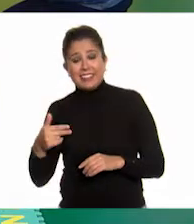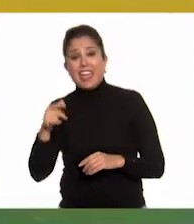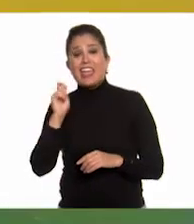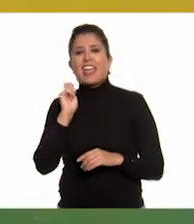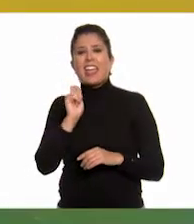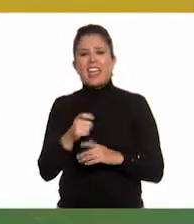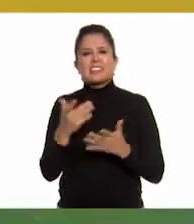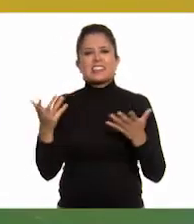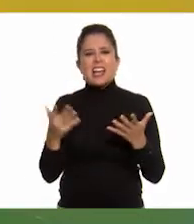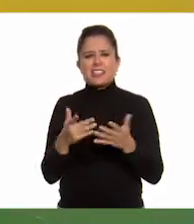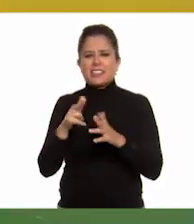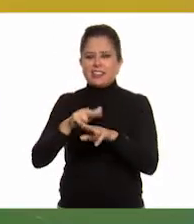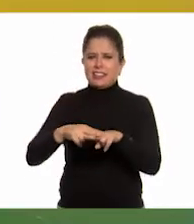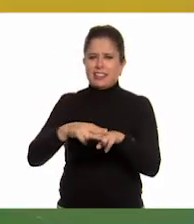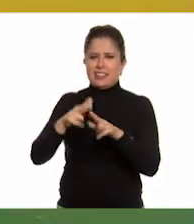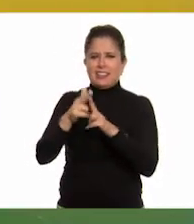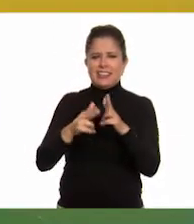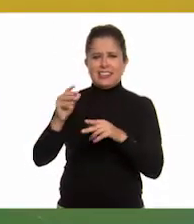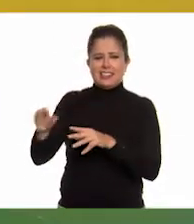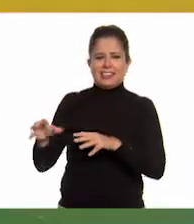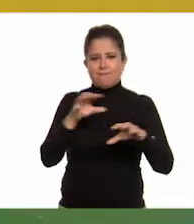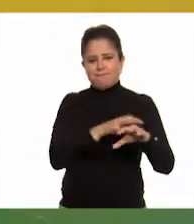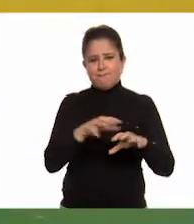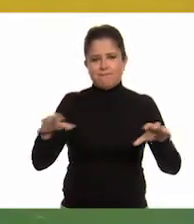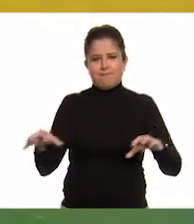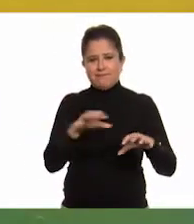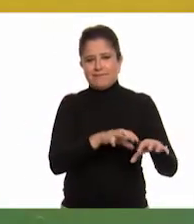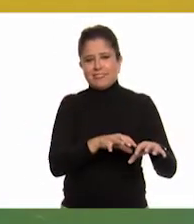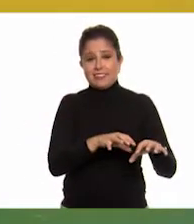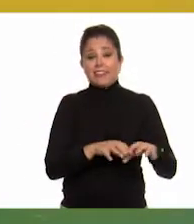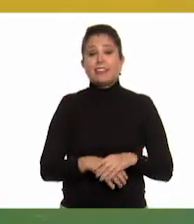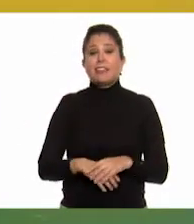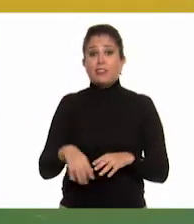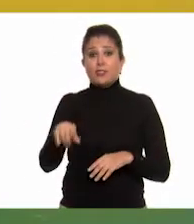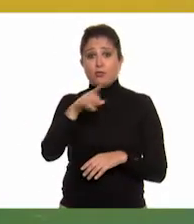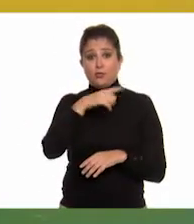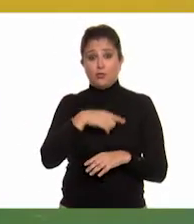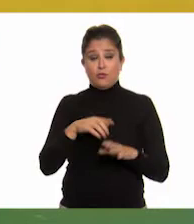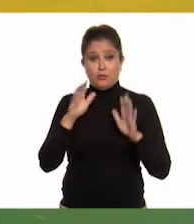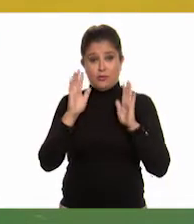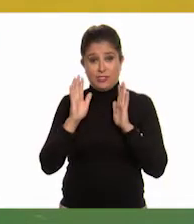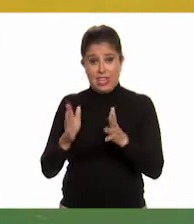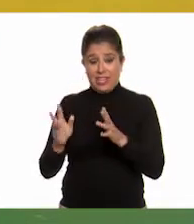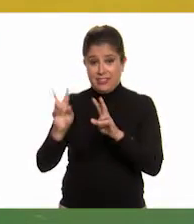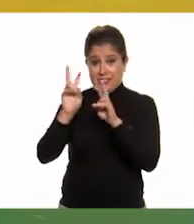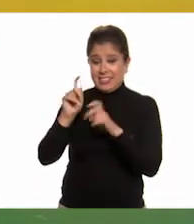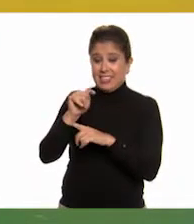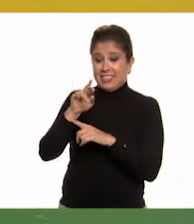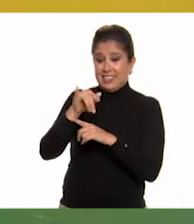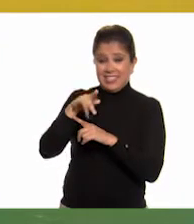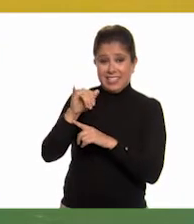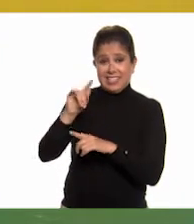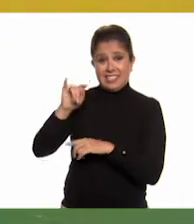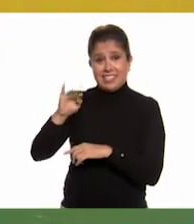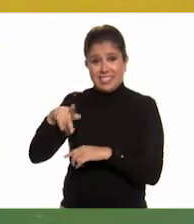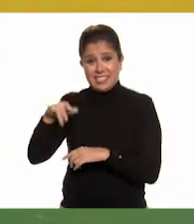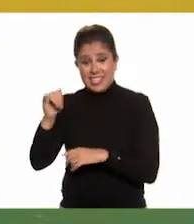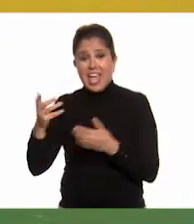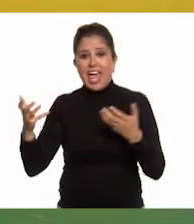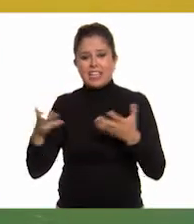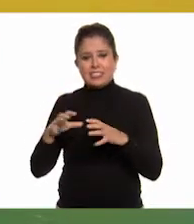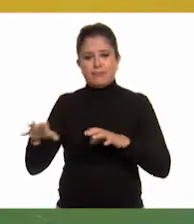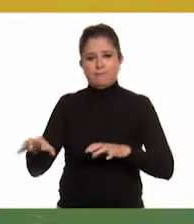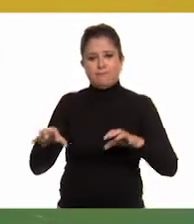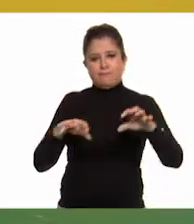que va pasando con su triqui, triqui, tran. Alto. Cuando lleguemos a la parte de con su triqui, triqui, tran, vamos a hacer este